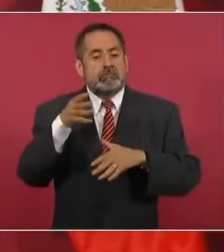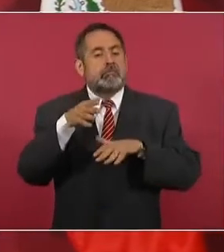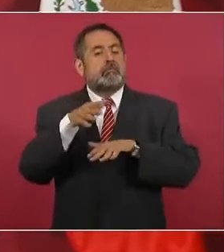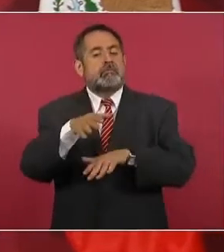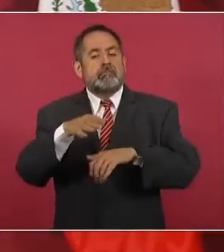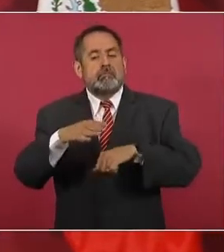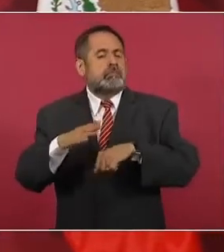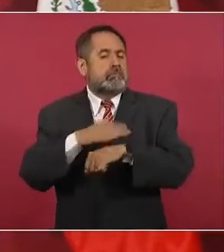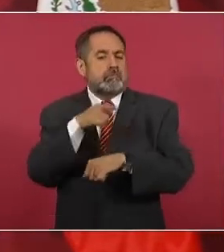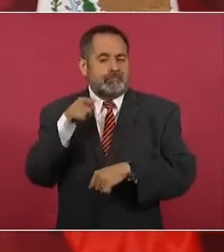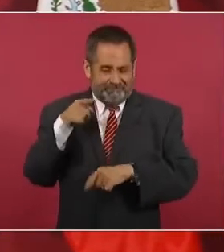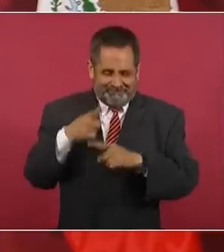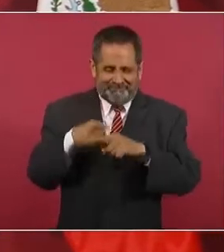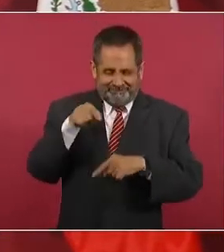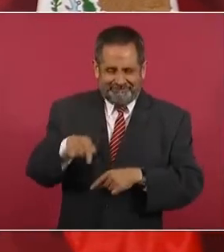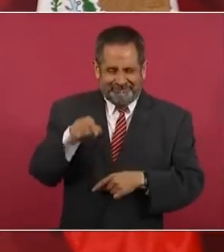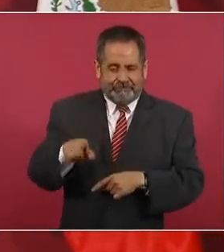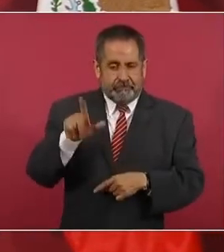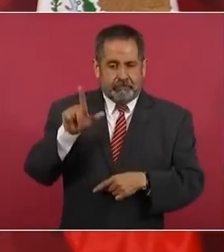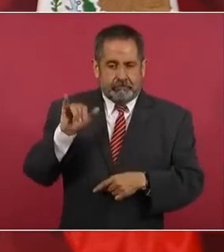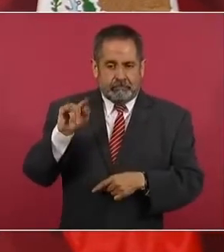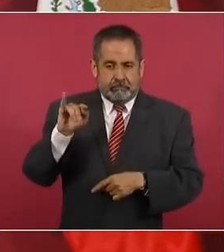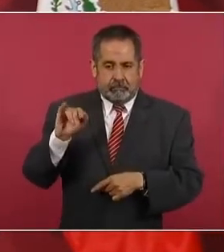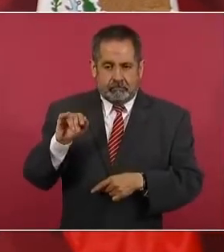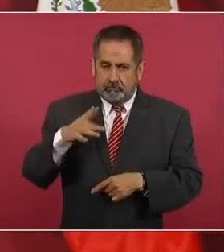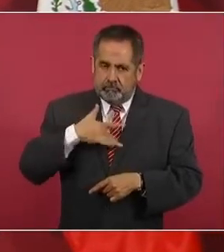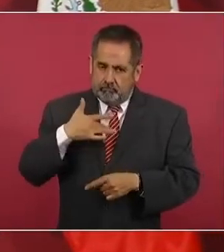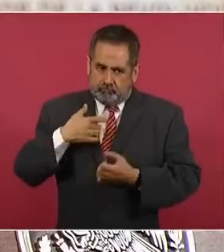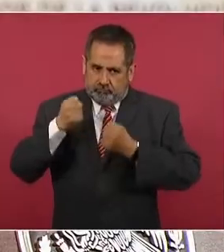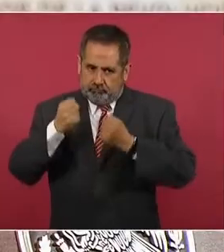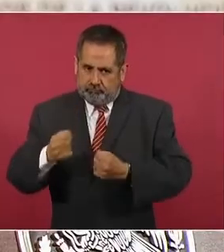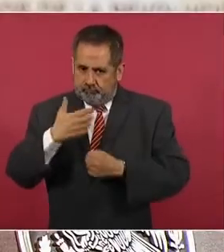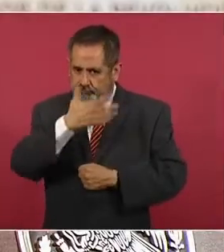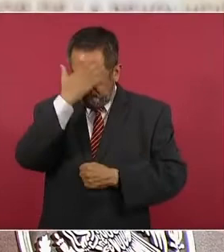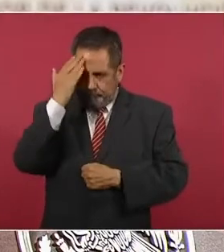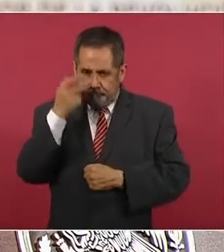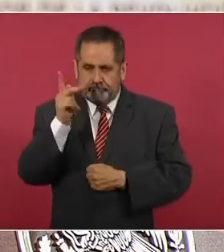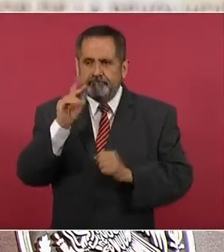asegurar, si no lo diría.